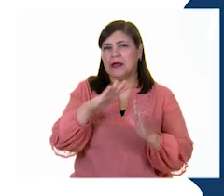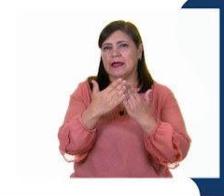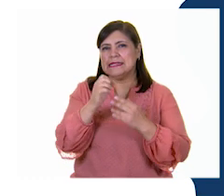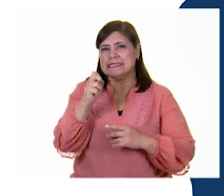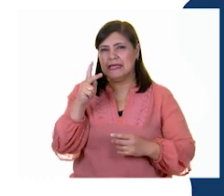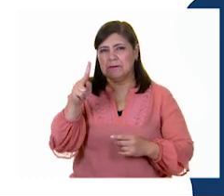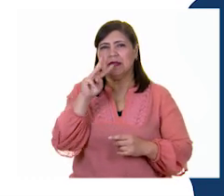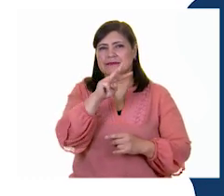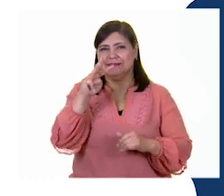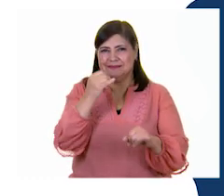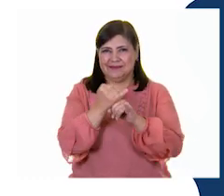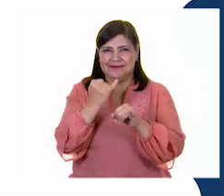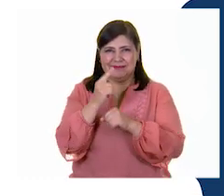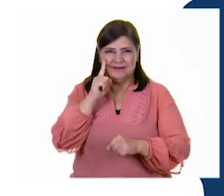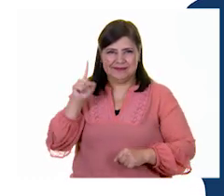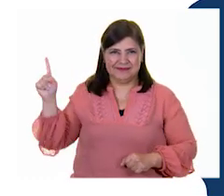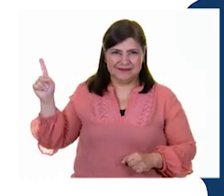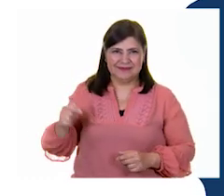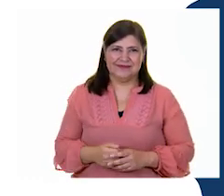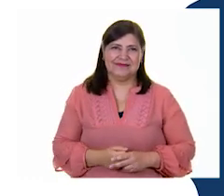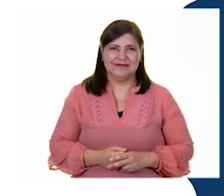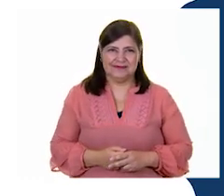en la página